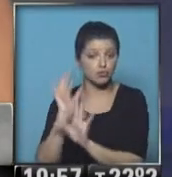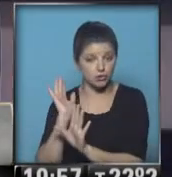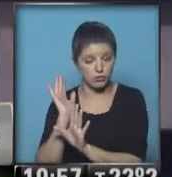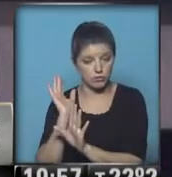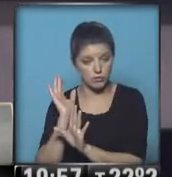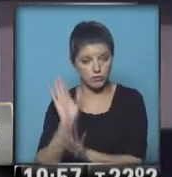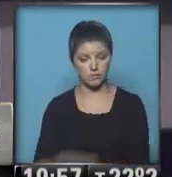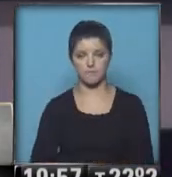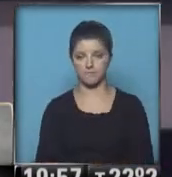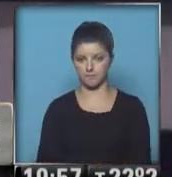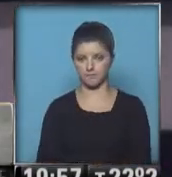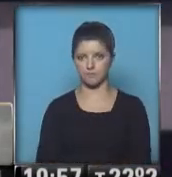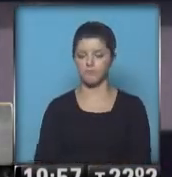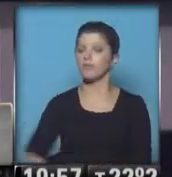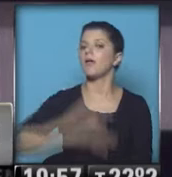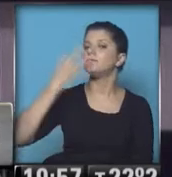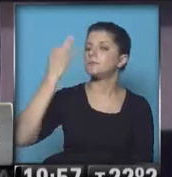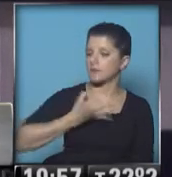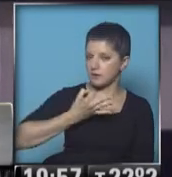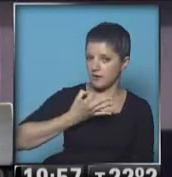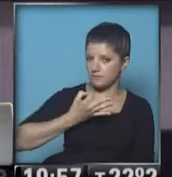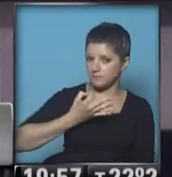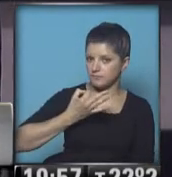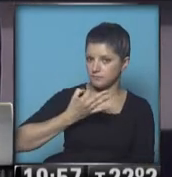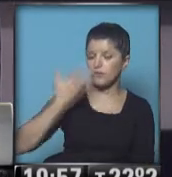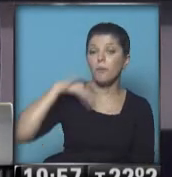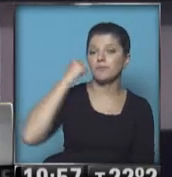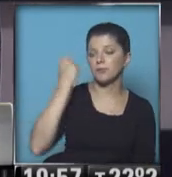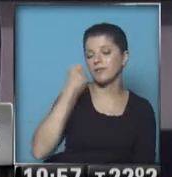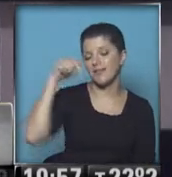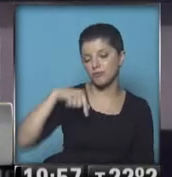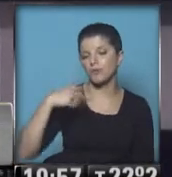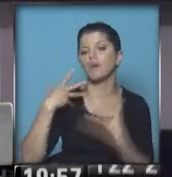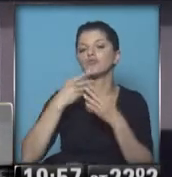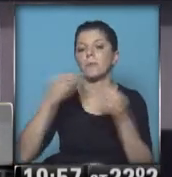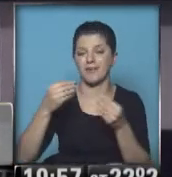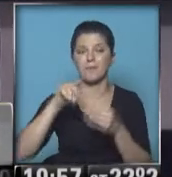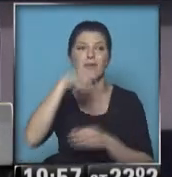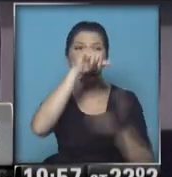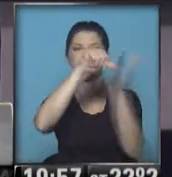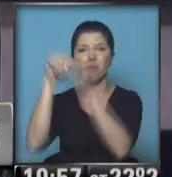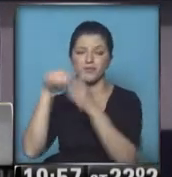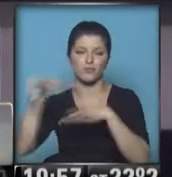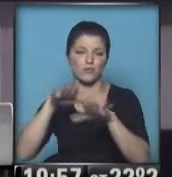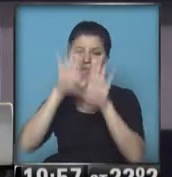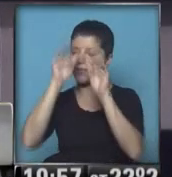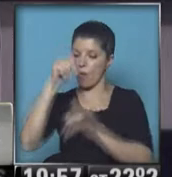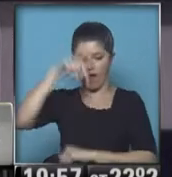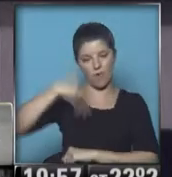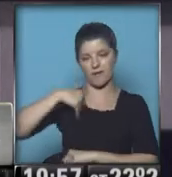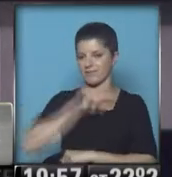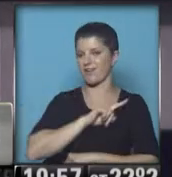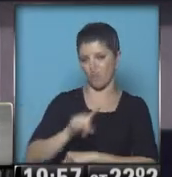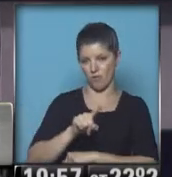En realidad va a tener, el impacto principal va a ser para que otros países no pasen por la misma situación que pasó